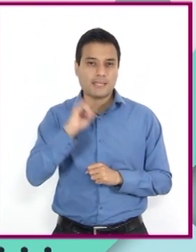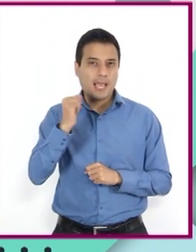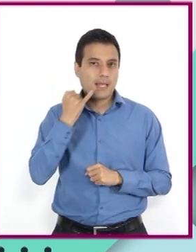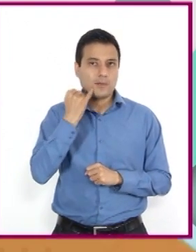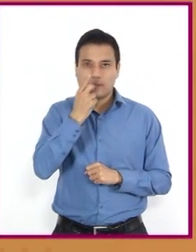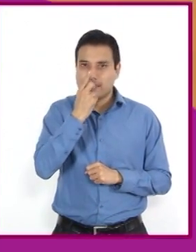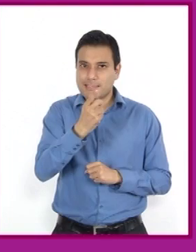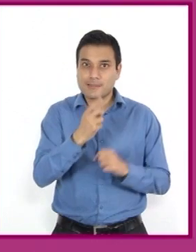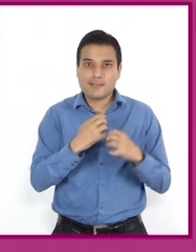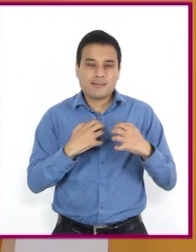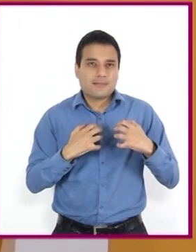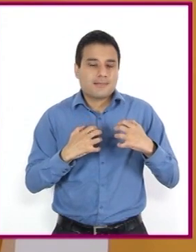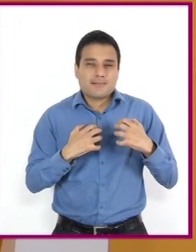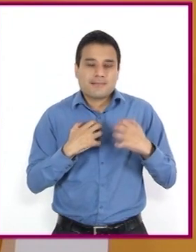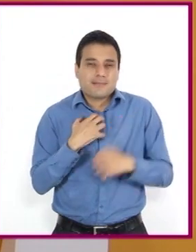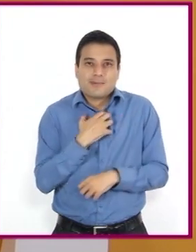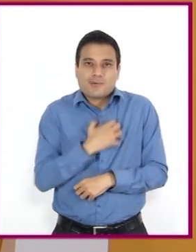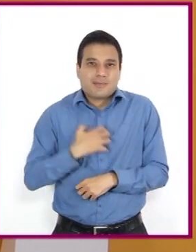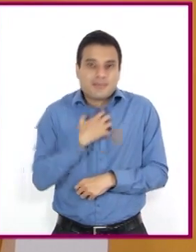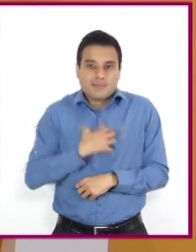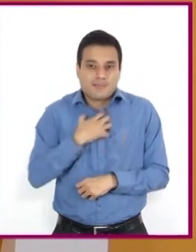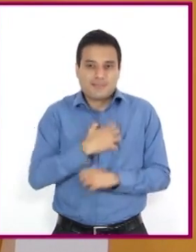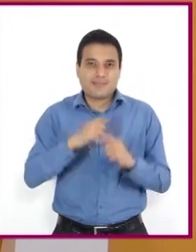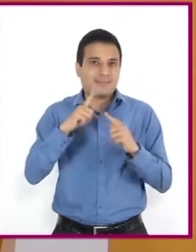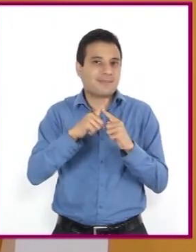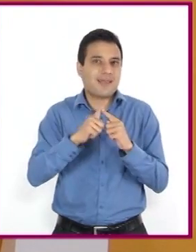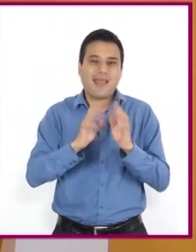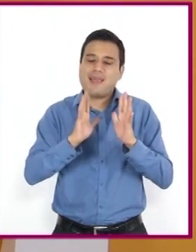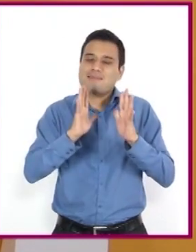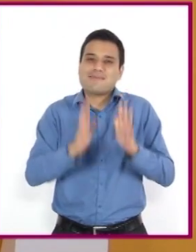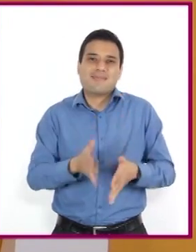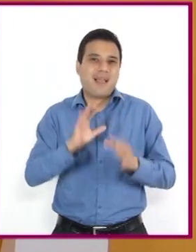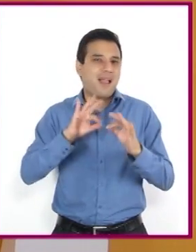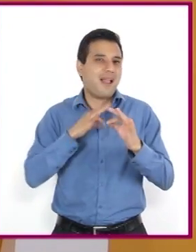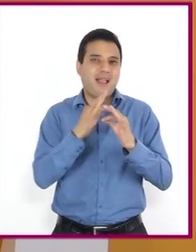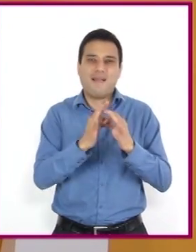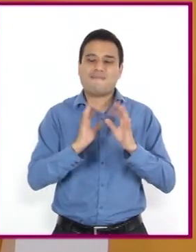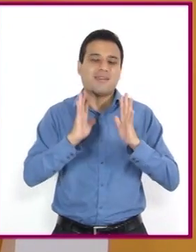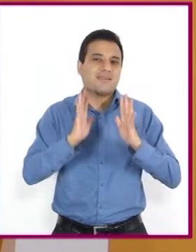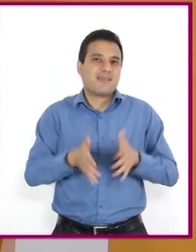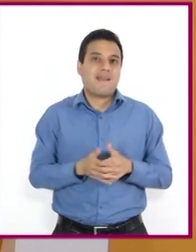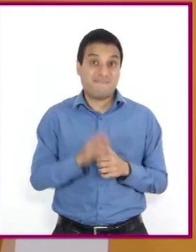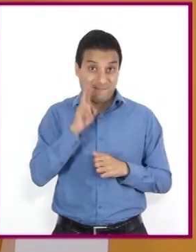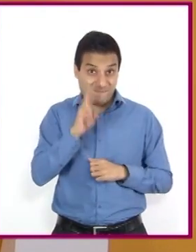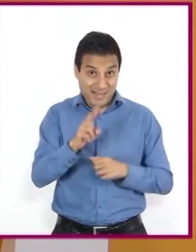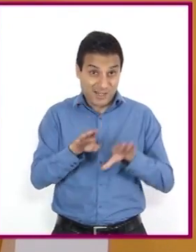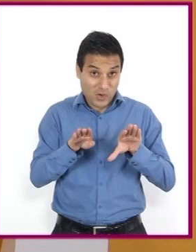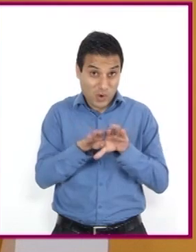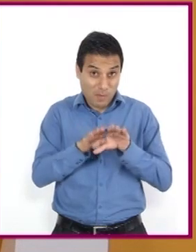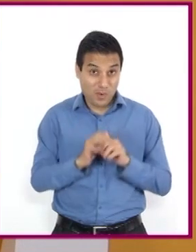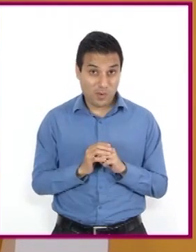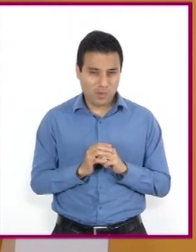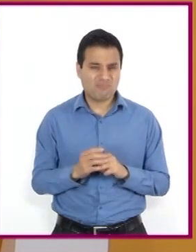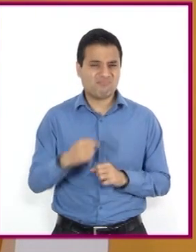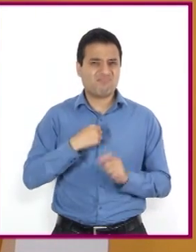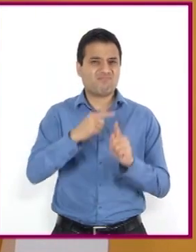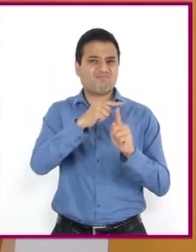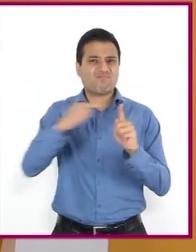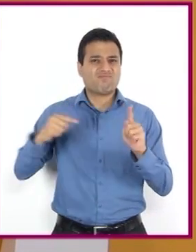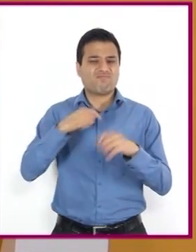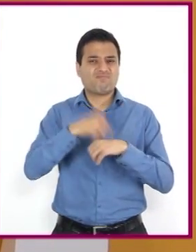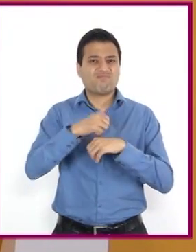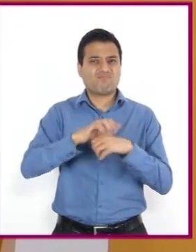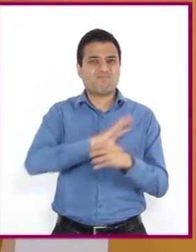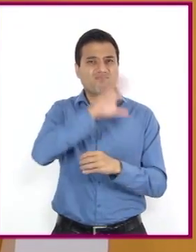exclama emocionado, ya terminé mi tarea y el reto. ¿Viste cómo también sé dividir números